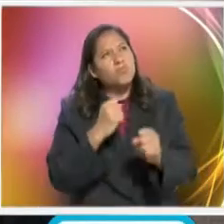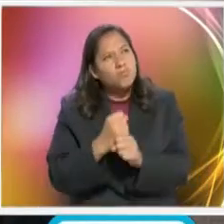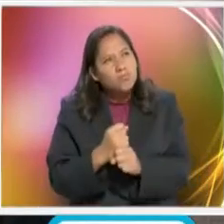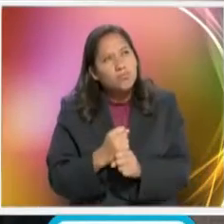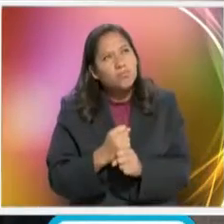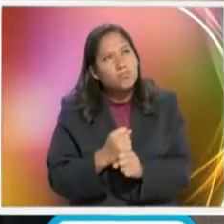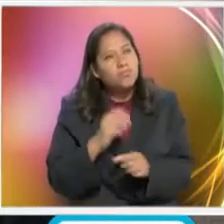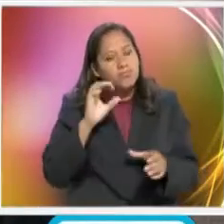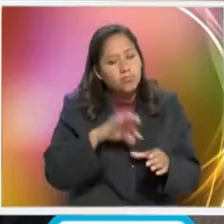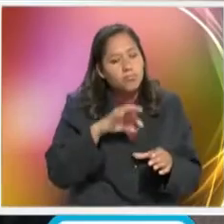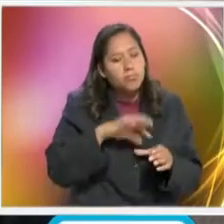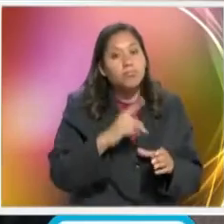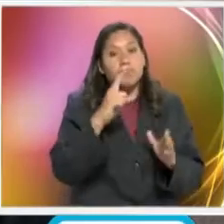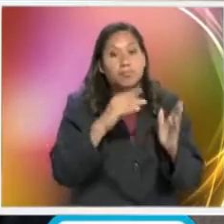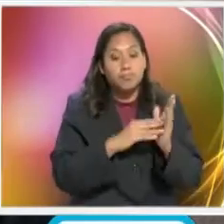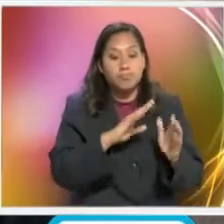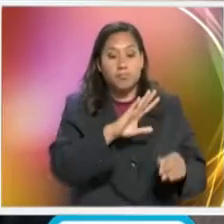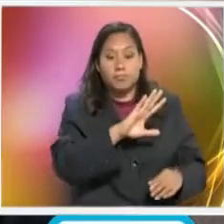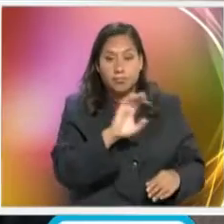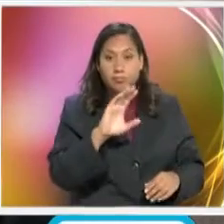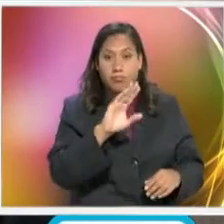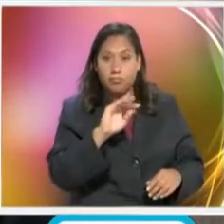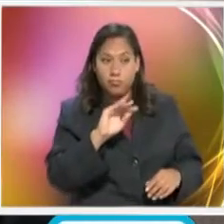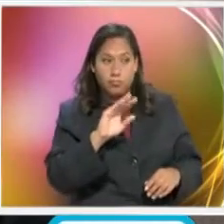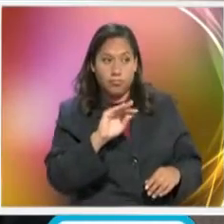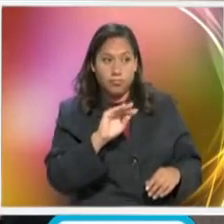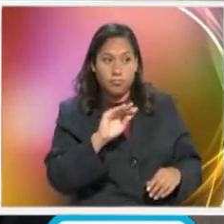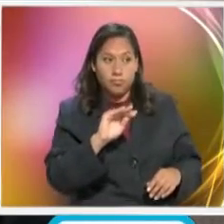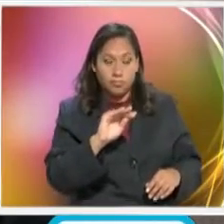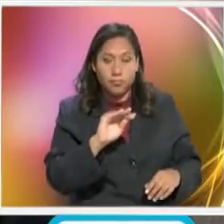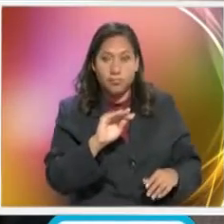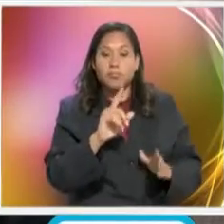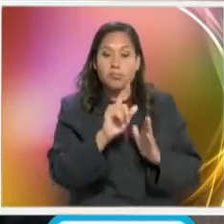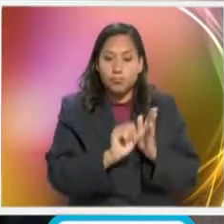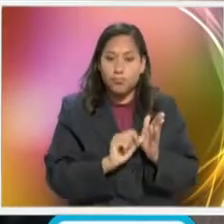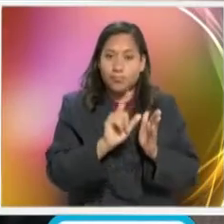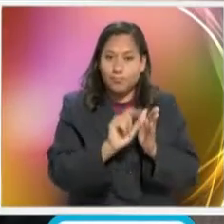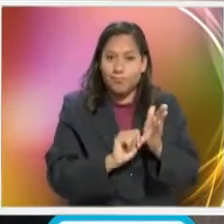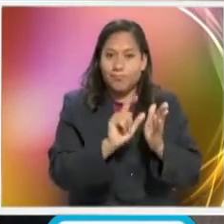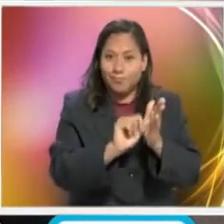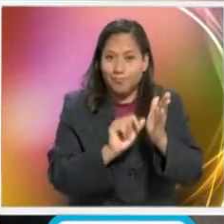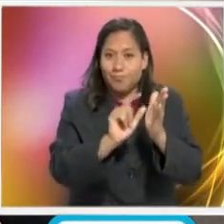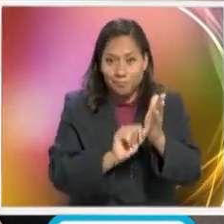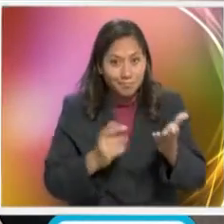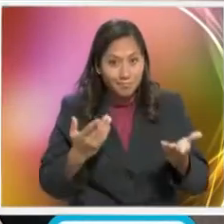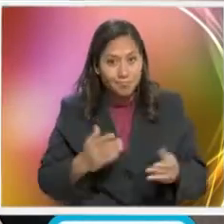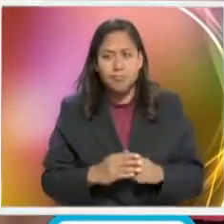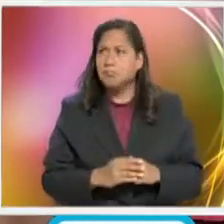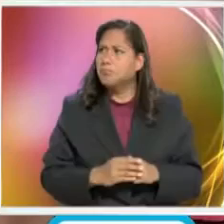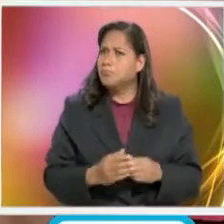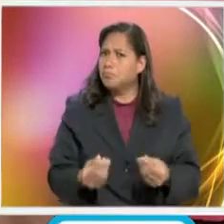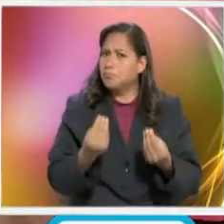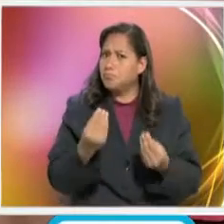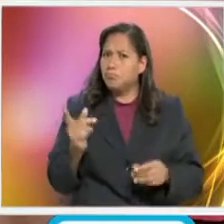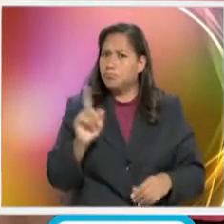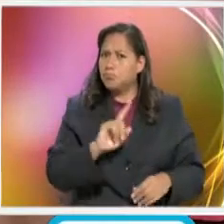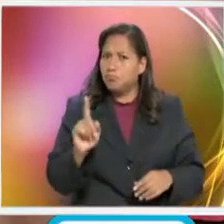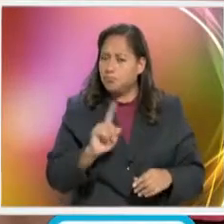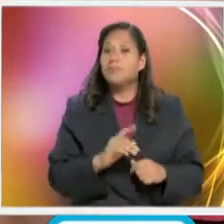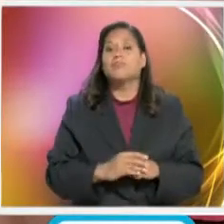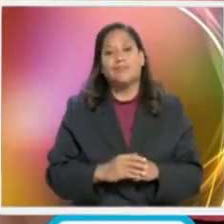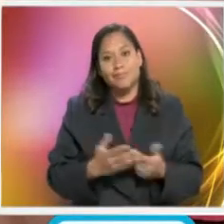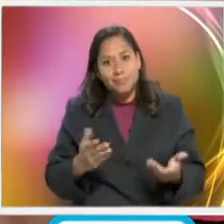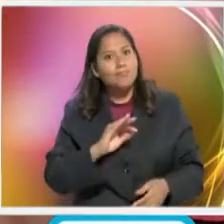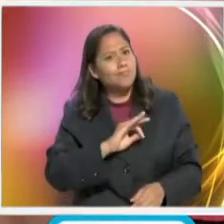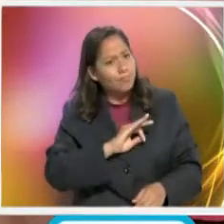a tener que ahorrar 1,590 pesos al mes. Muy bien. Muy bien. ¿No? No Entonces- es demasiado tampoco. No es demasiado.